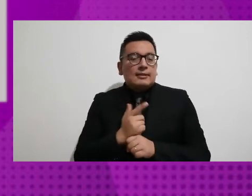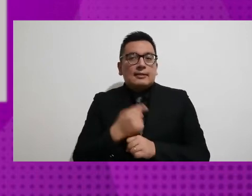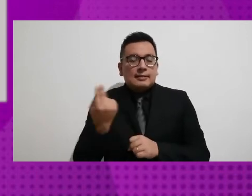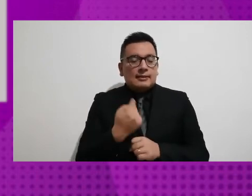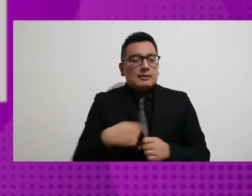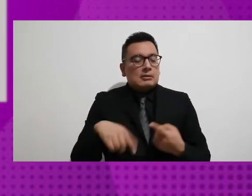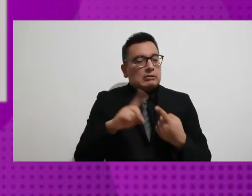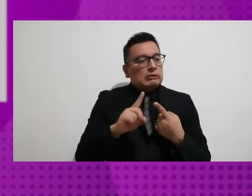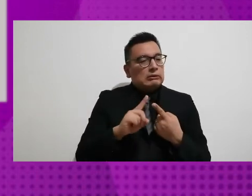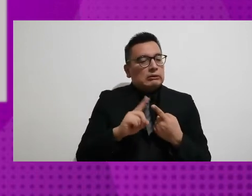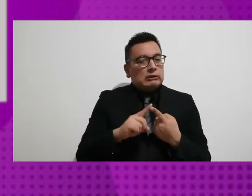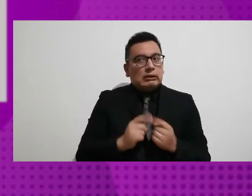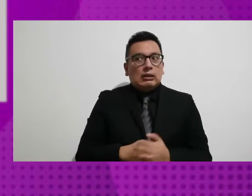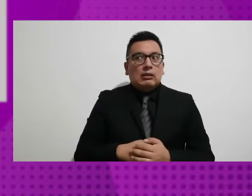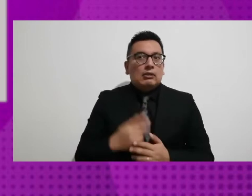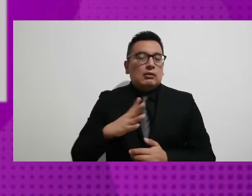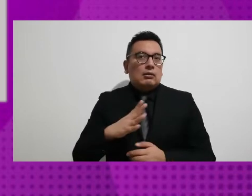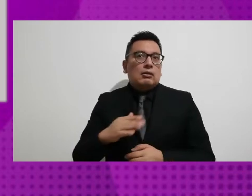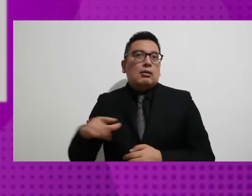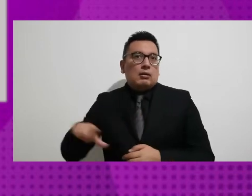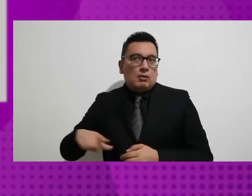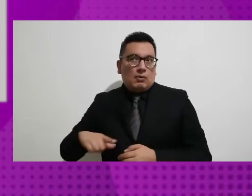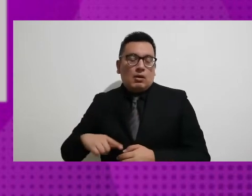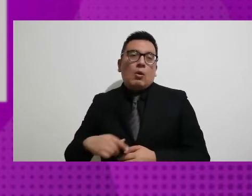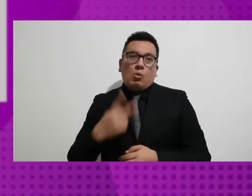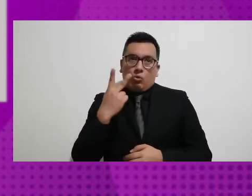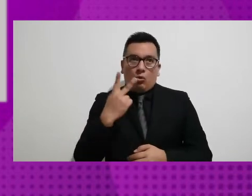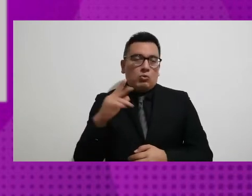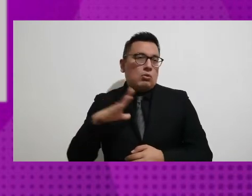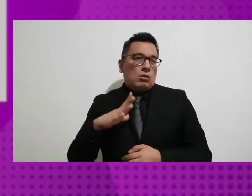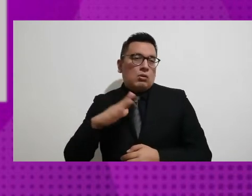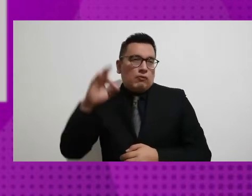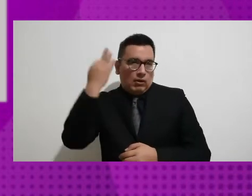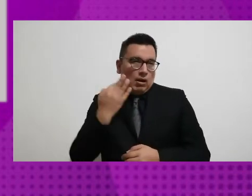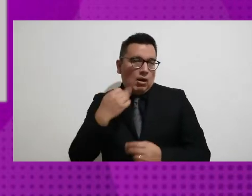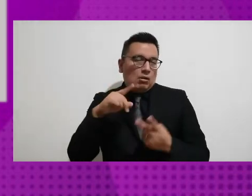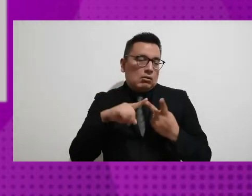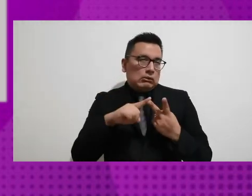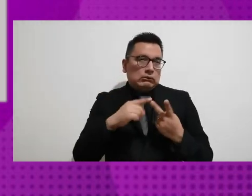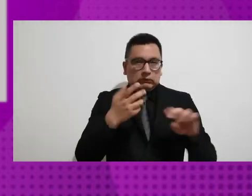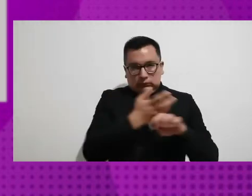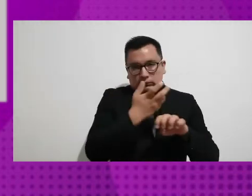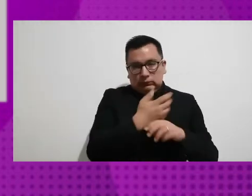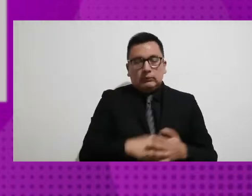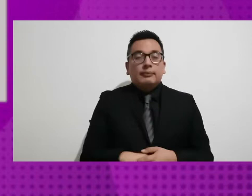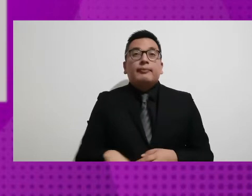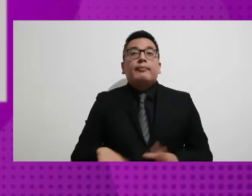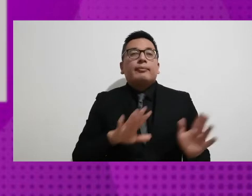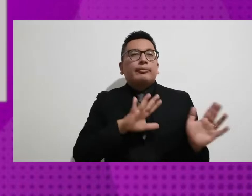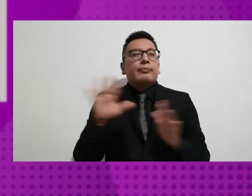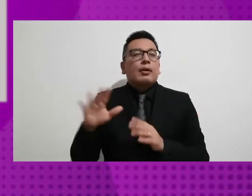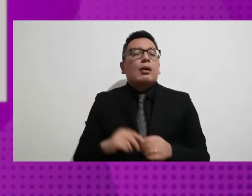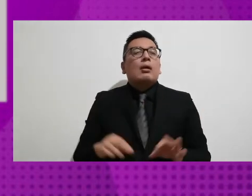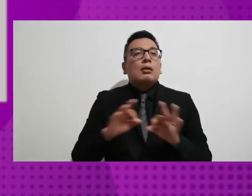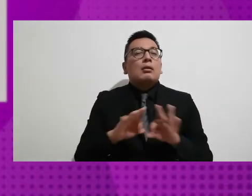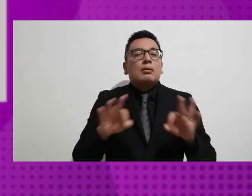elementos: existencia de dos niveles u órdenes de gobierno, federal y estatal, establecimiento y delimitación de